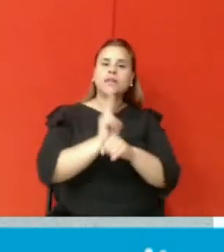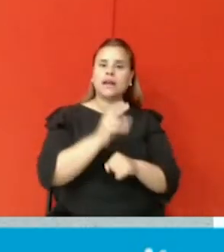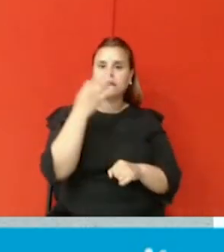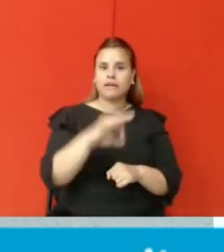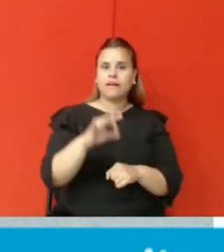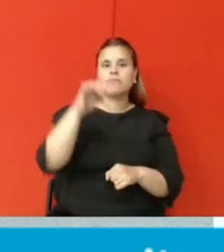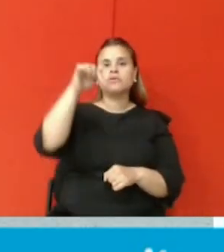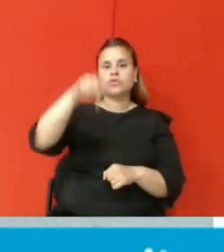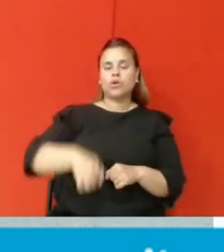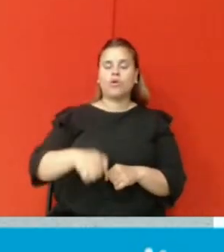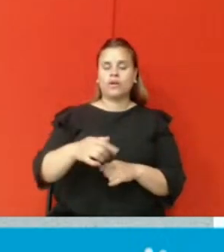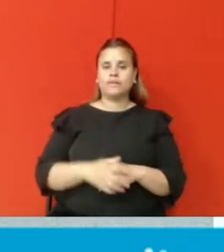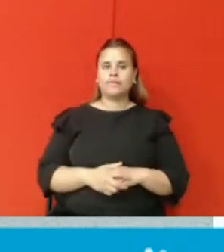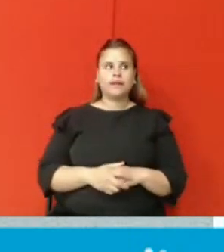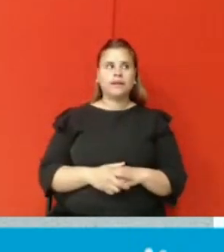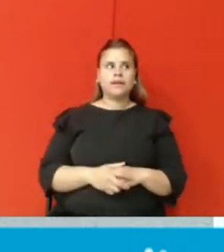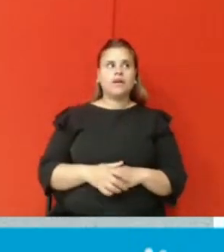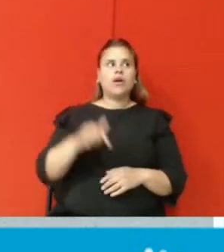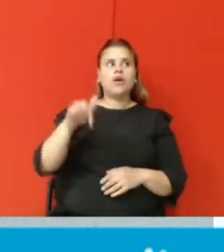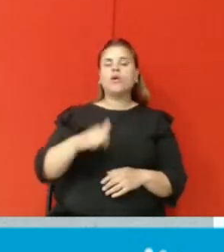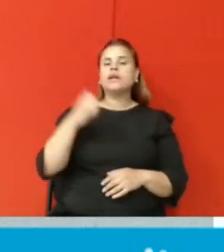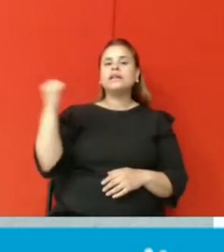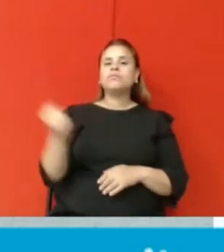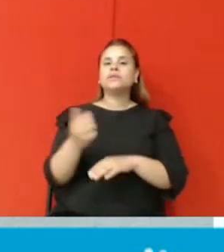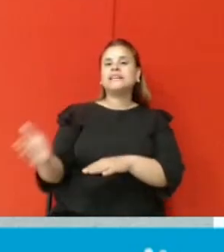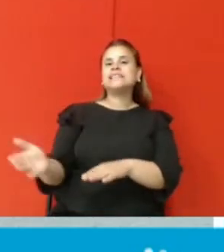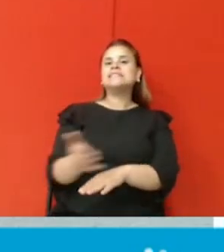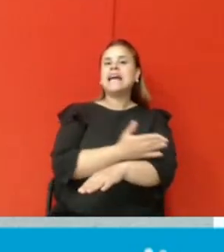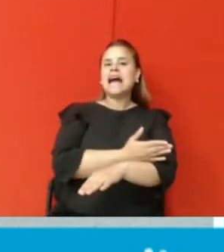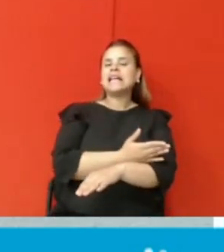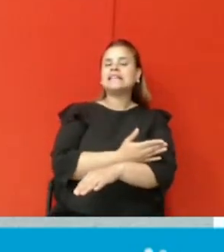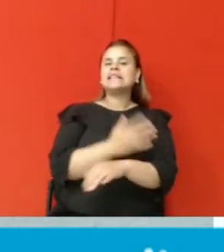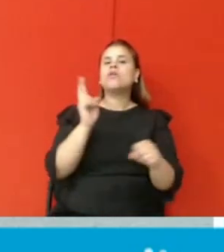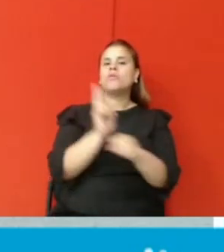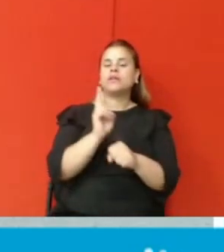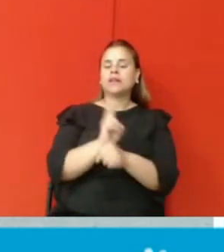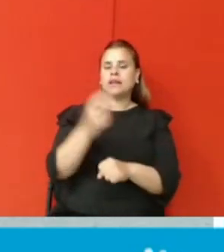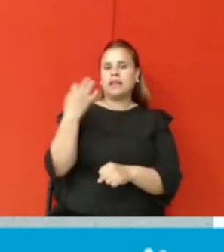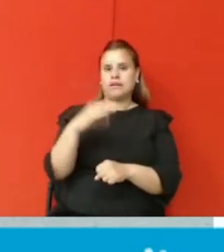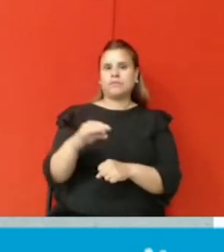instituciones y los servicios, porque la prevención sigue siendo el mejor tratamiento. Muchas gracias.